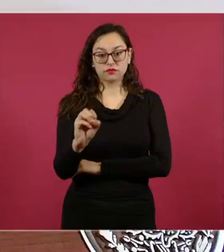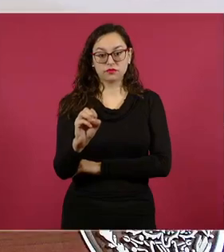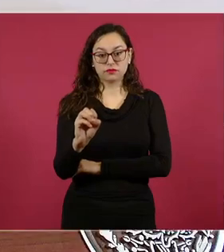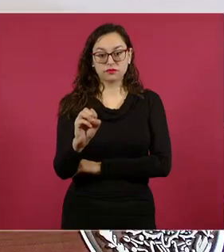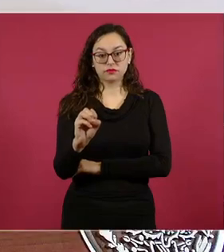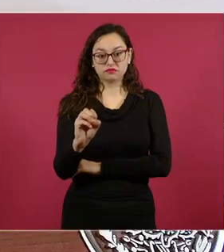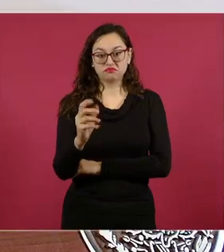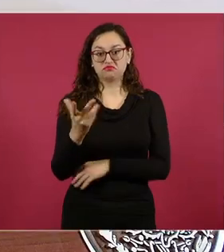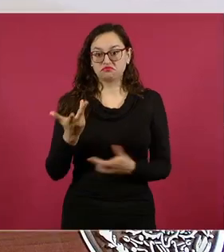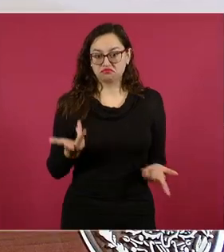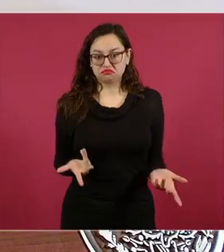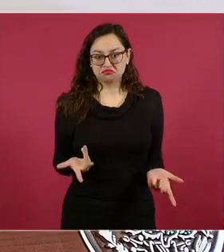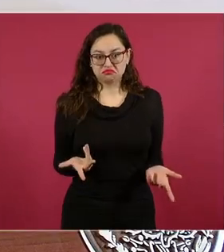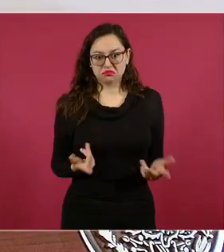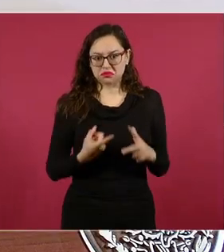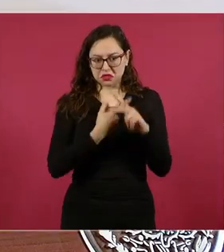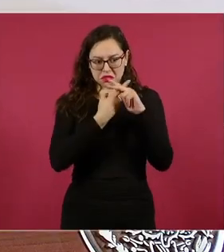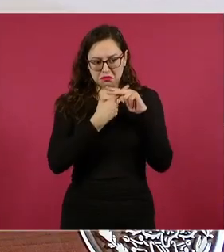había muy buena relación,